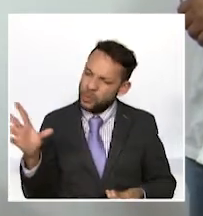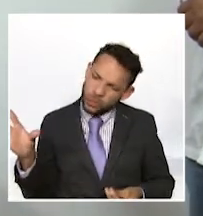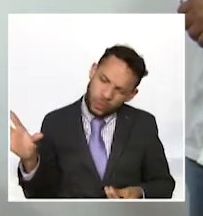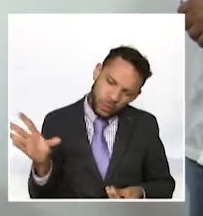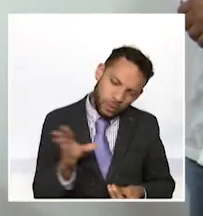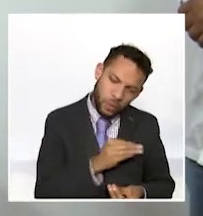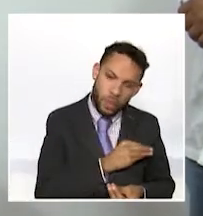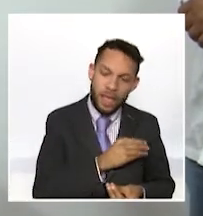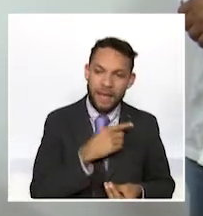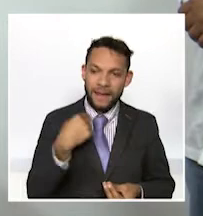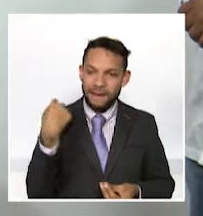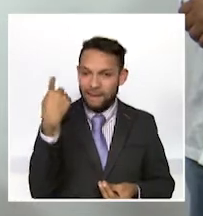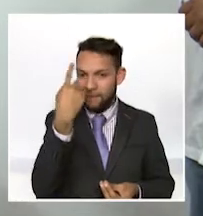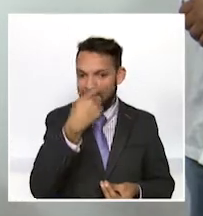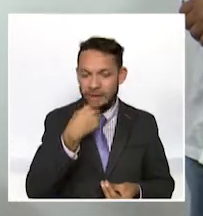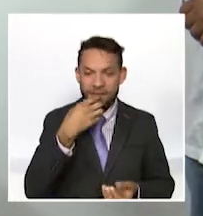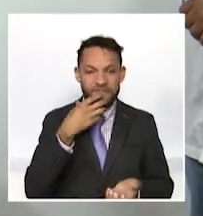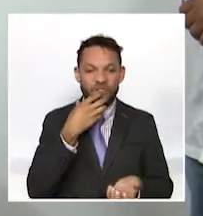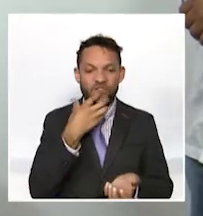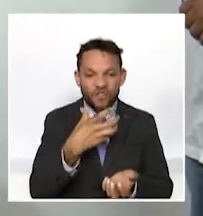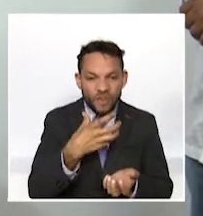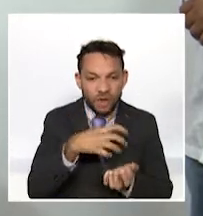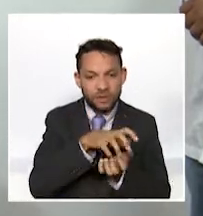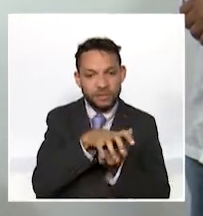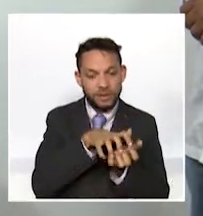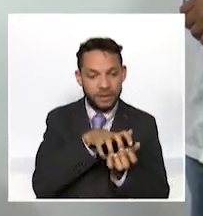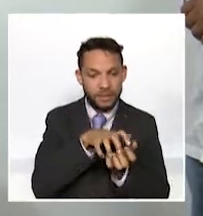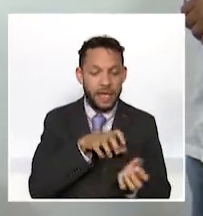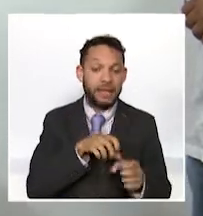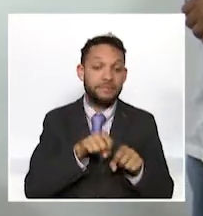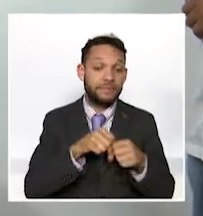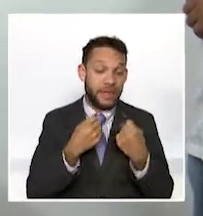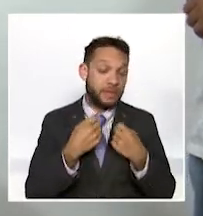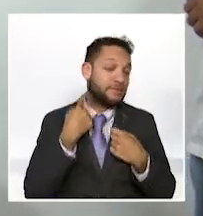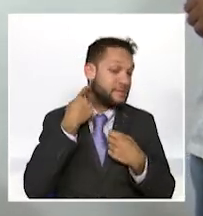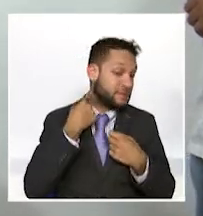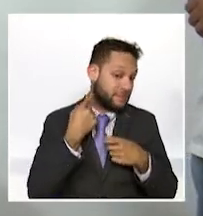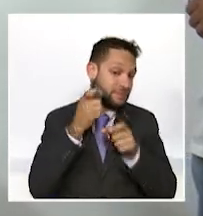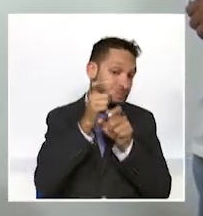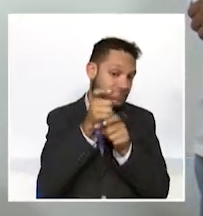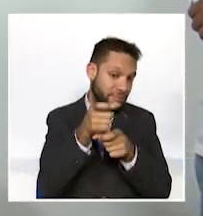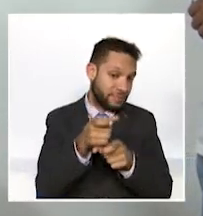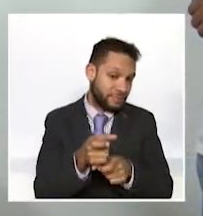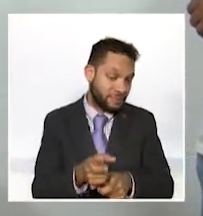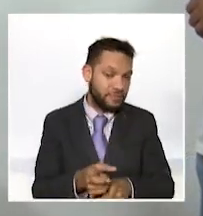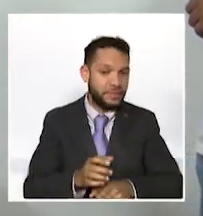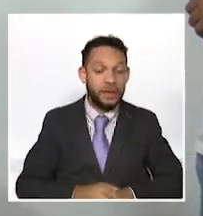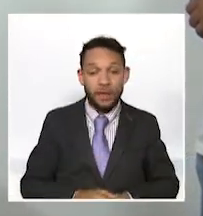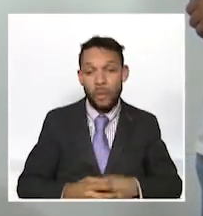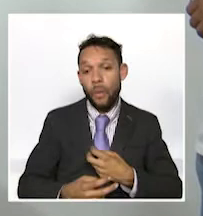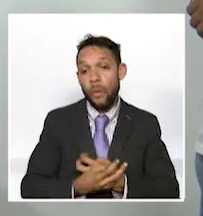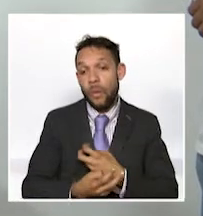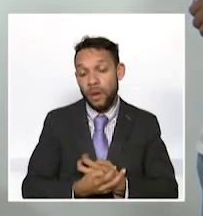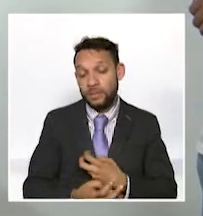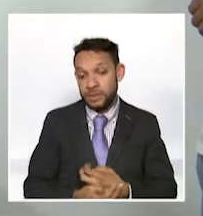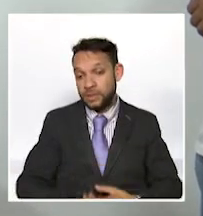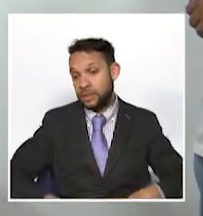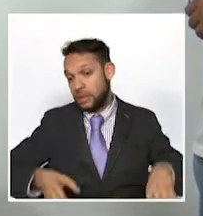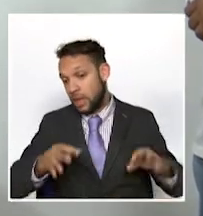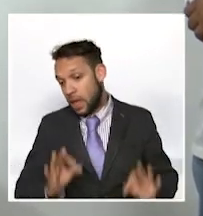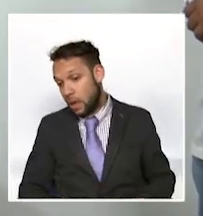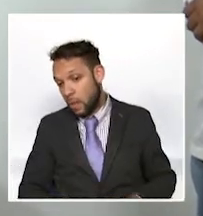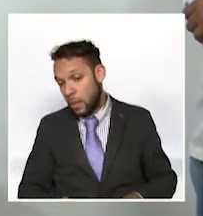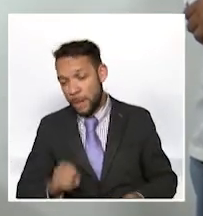de la cara adelantada que me va a afectar la columna. Como bien lo decía el doctor Raúl, puede ser muy seguramente que